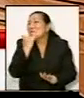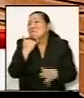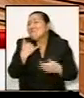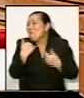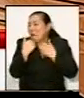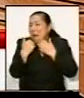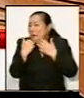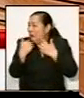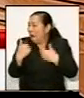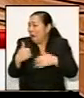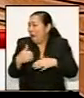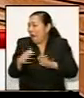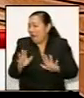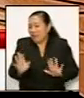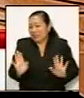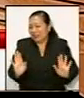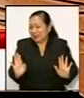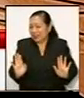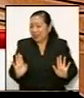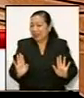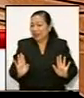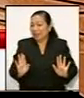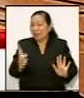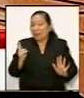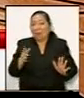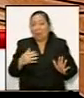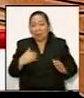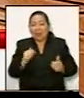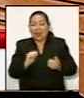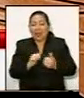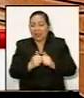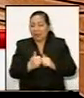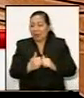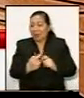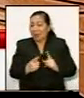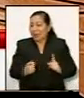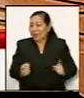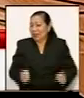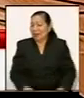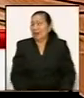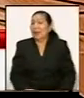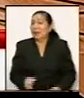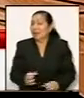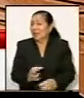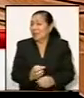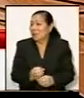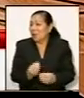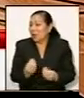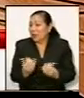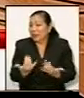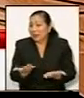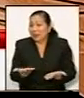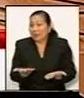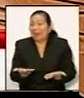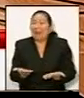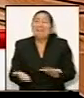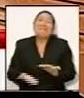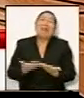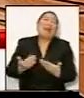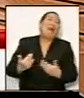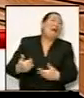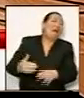hacer un alumno educa de éste el docente puede corregir desde sí si lo tomamos con esa simplicidad